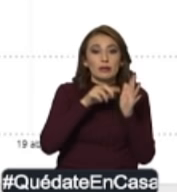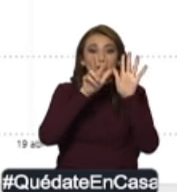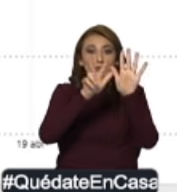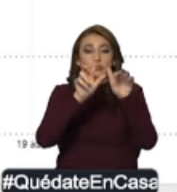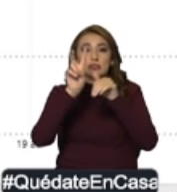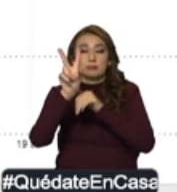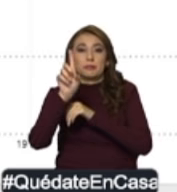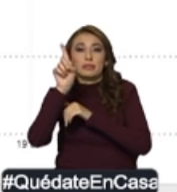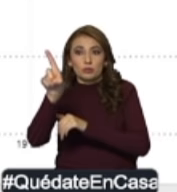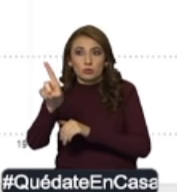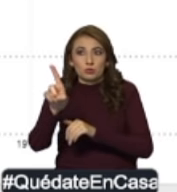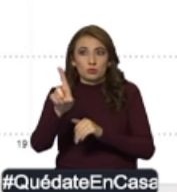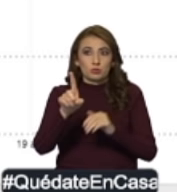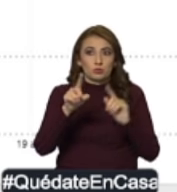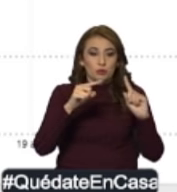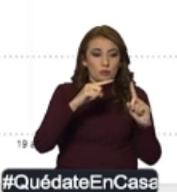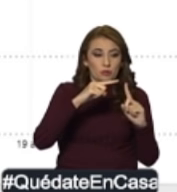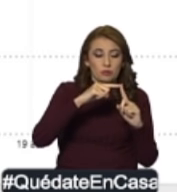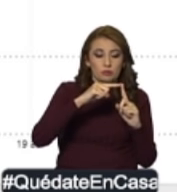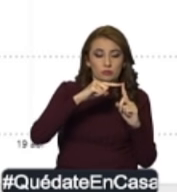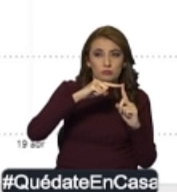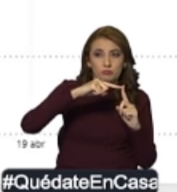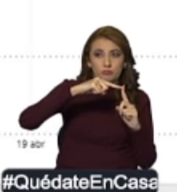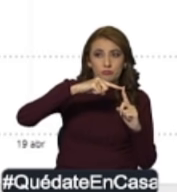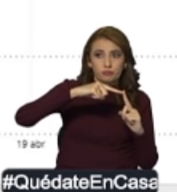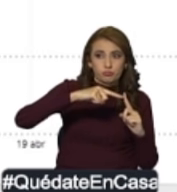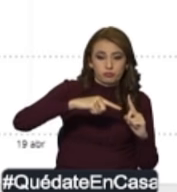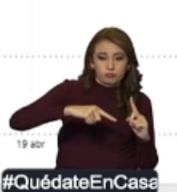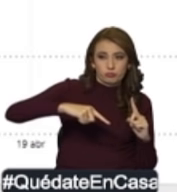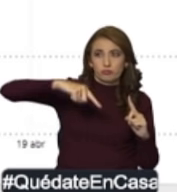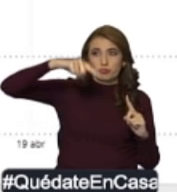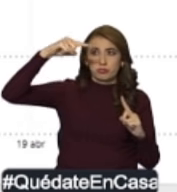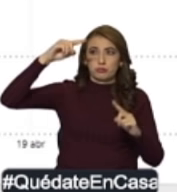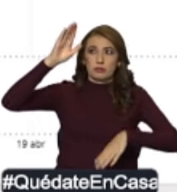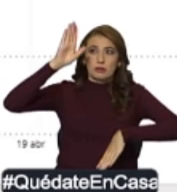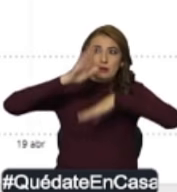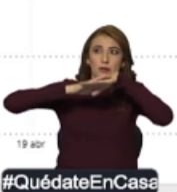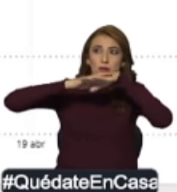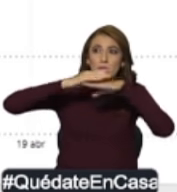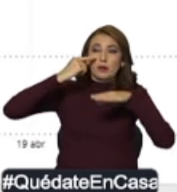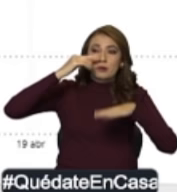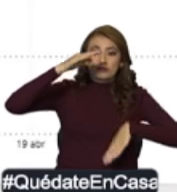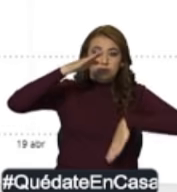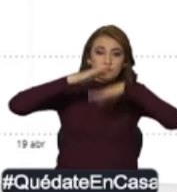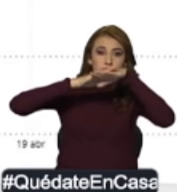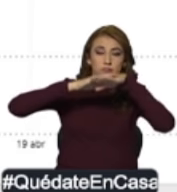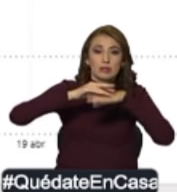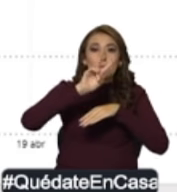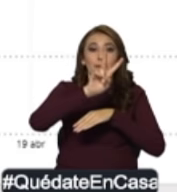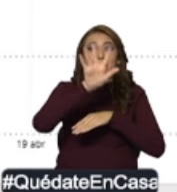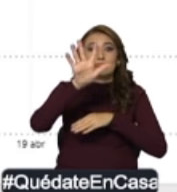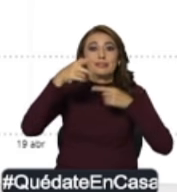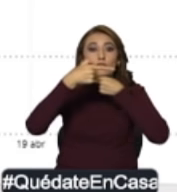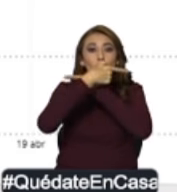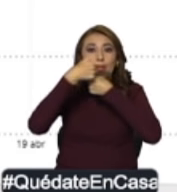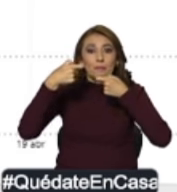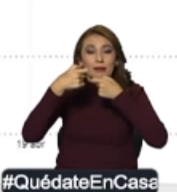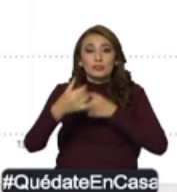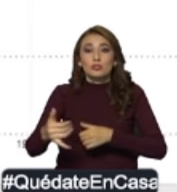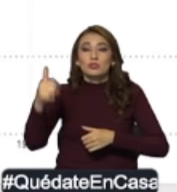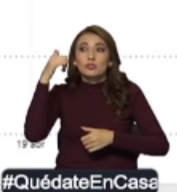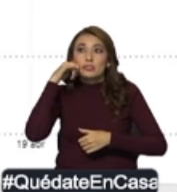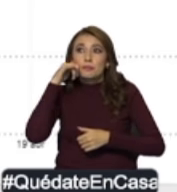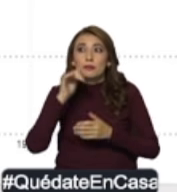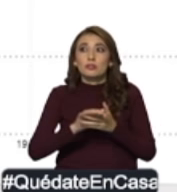nacional, tuvimos un pico que es el 25 de marzo con 6.387, es decir, tuvimos